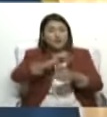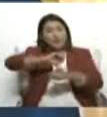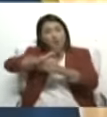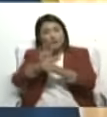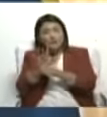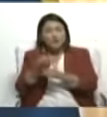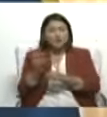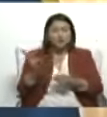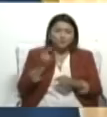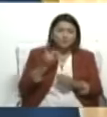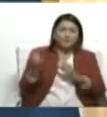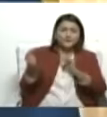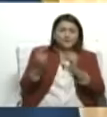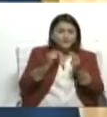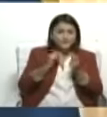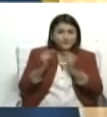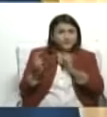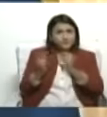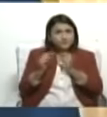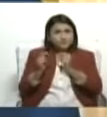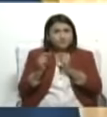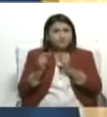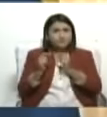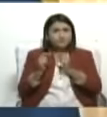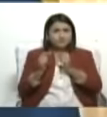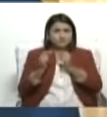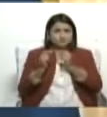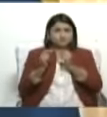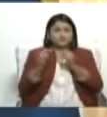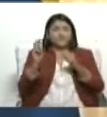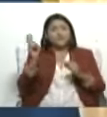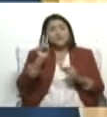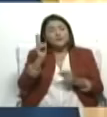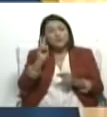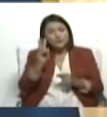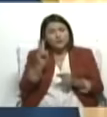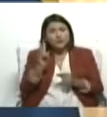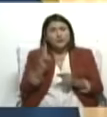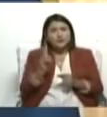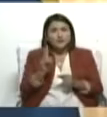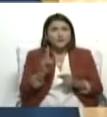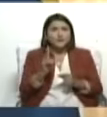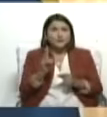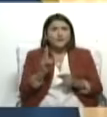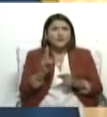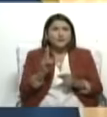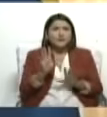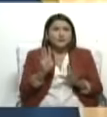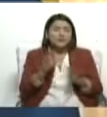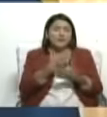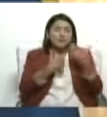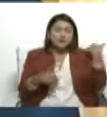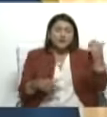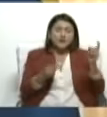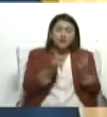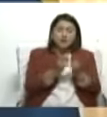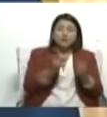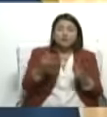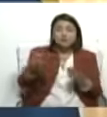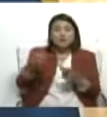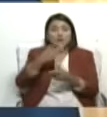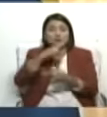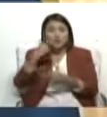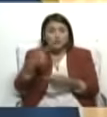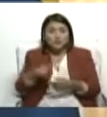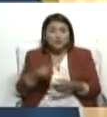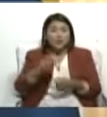discutido la posición que vamos a tener Venezuela en esta presidencia pro tempore de Rusia. Y